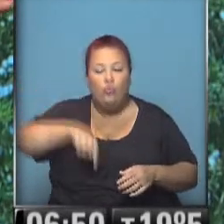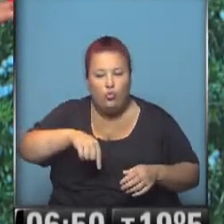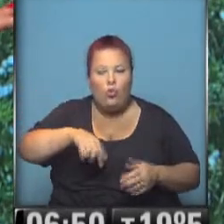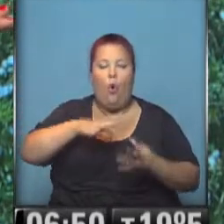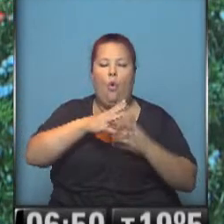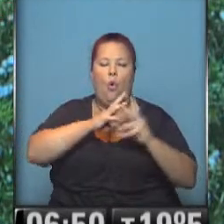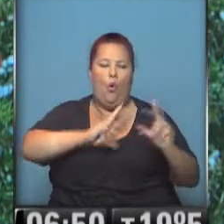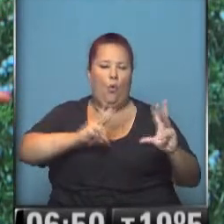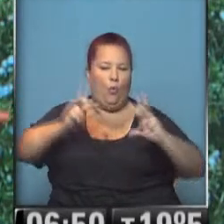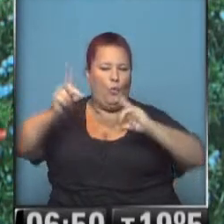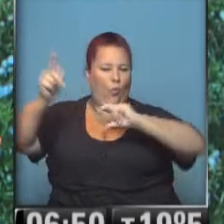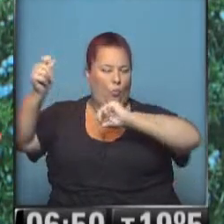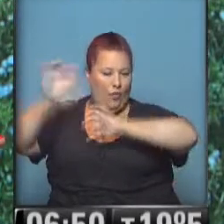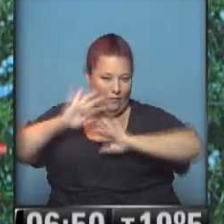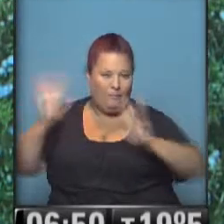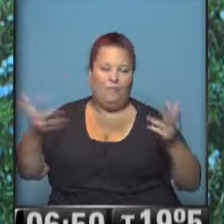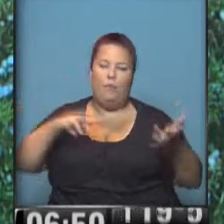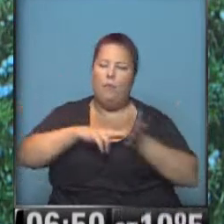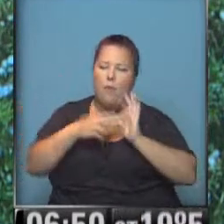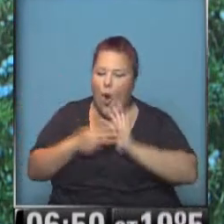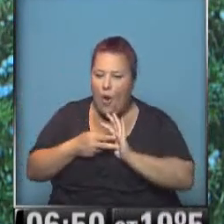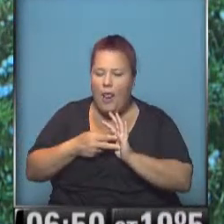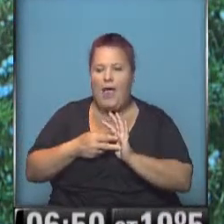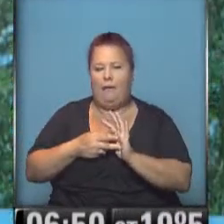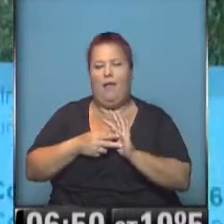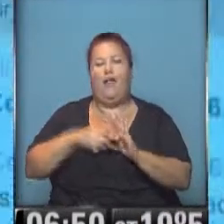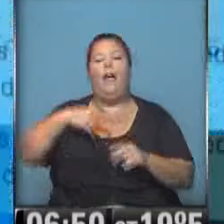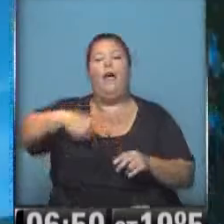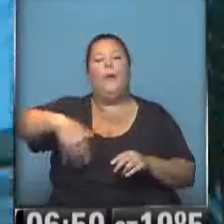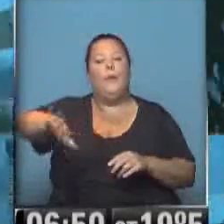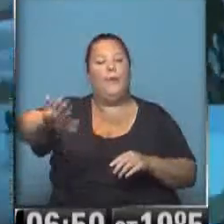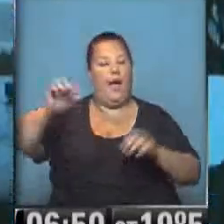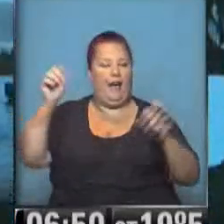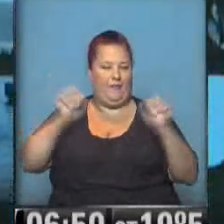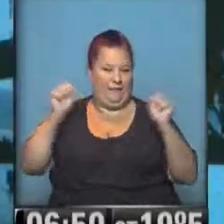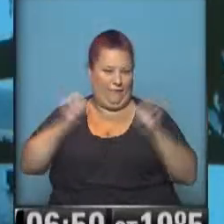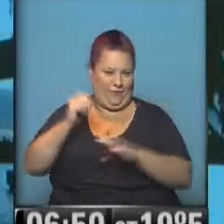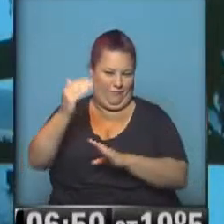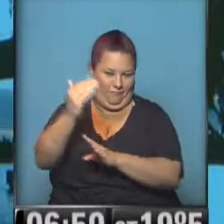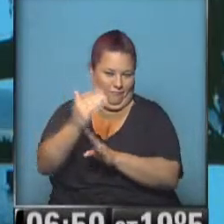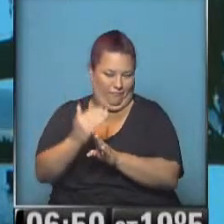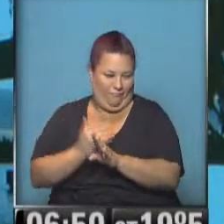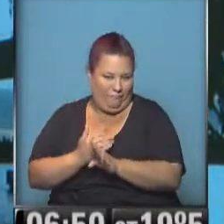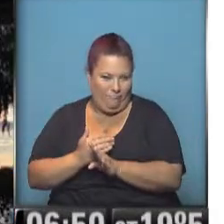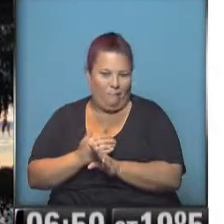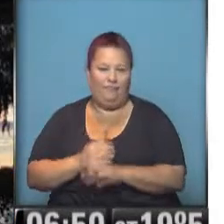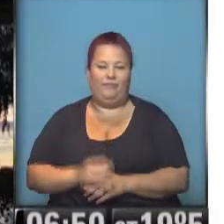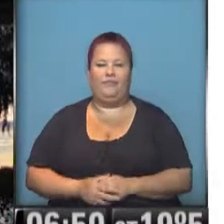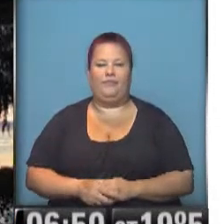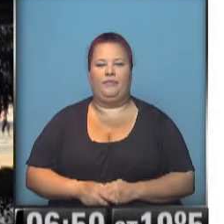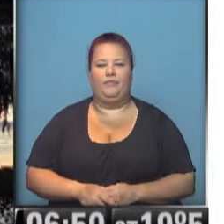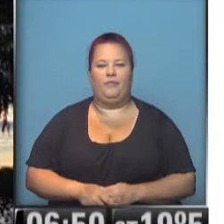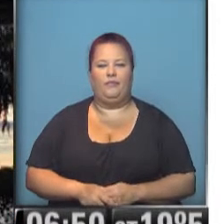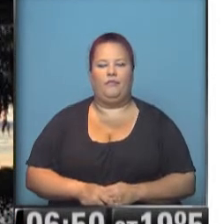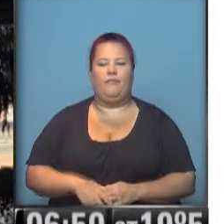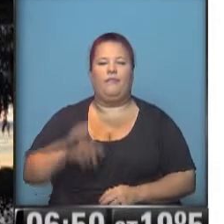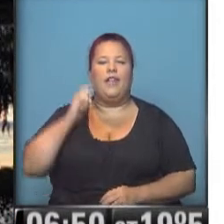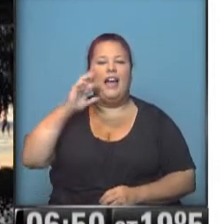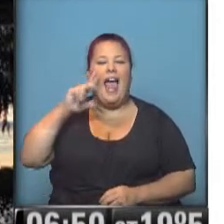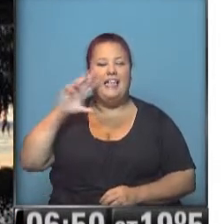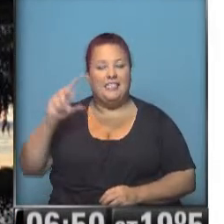se va a llevar todo esto, todas estas complicaciones y se va a venir el descenso de temperatura, Yami. Graciela